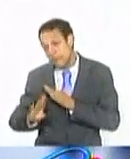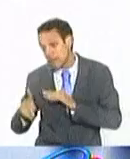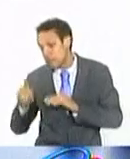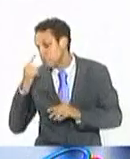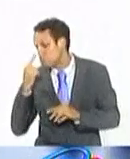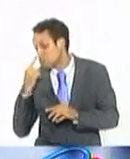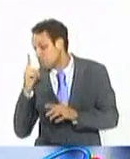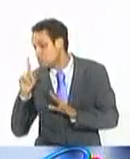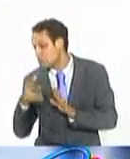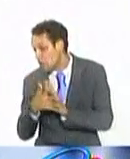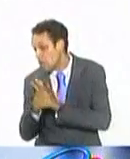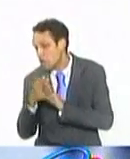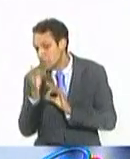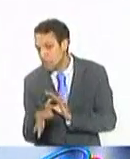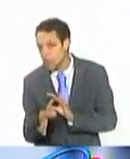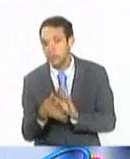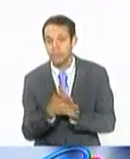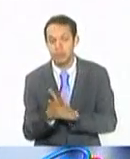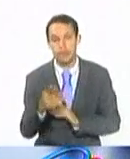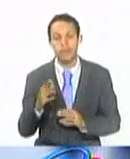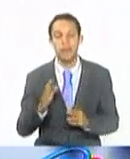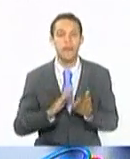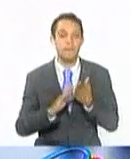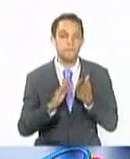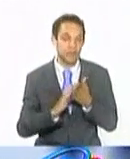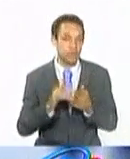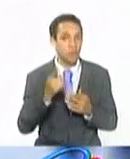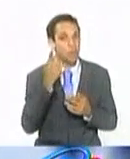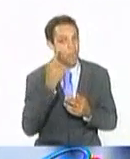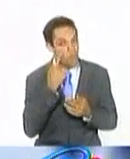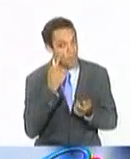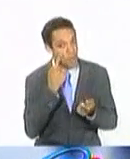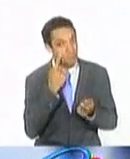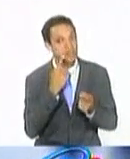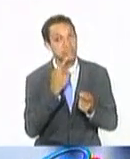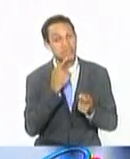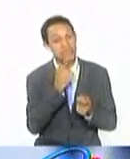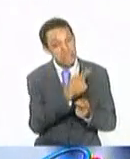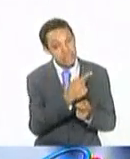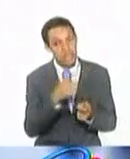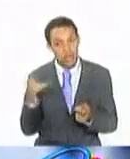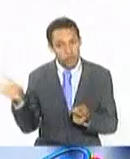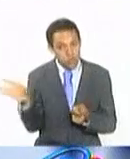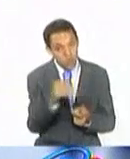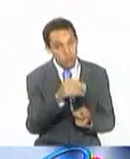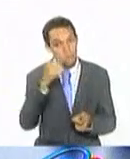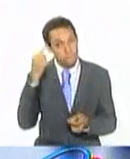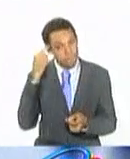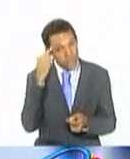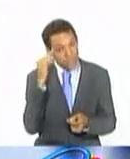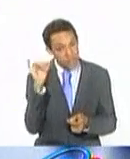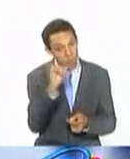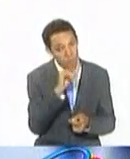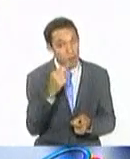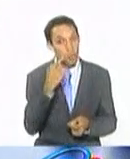meta ahí pero realmente me parece que es una observación que vale la pena hacerla no solamente a ella sin no a muchísimas